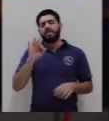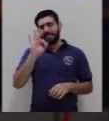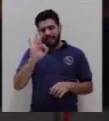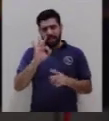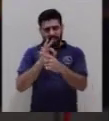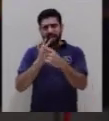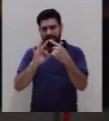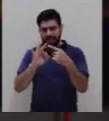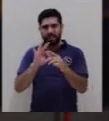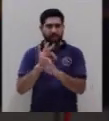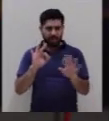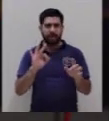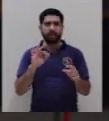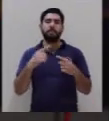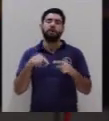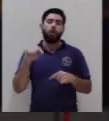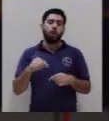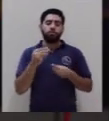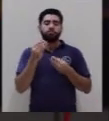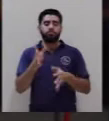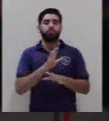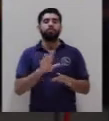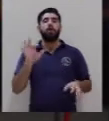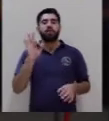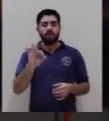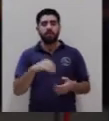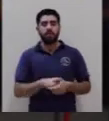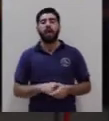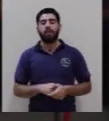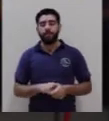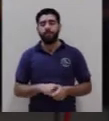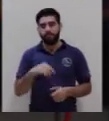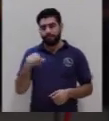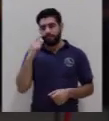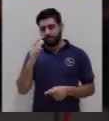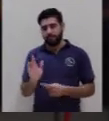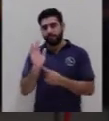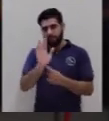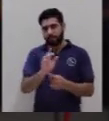que hay muchas más opciones. La última de las que usted nos va a contar sí. hoy. Entonces colocamos esto aquí.